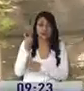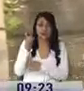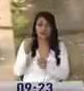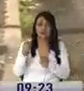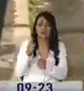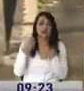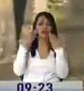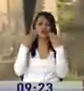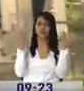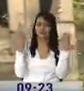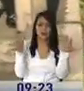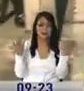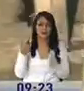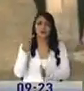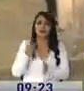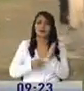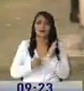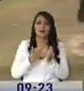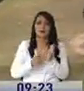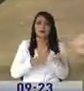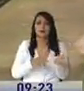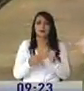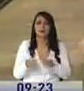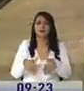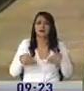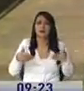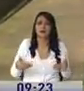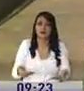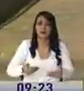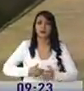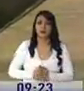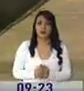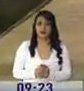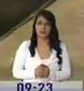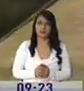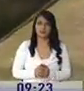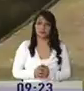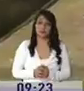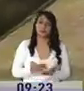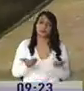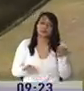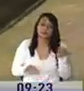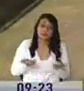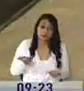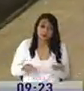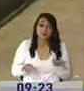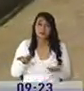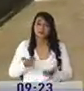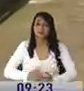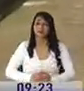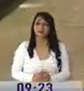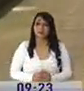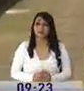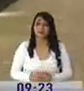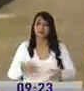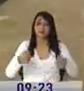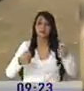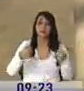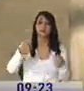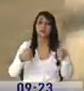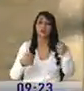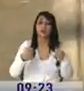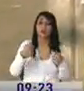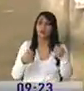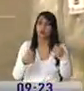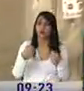tipo de lesiones provocaron su muerte presumen que fue el vehículo junto con